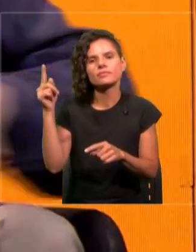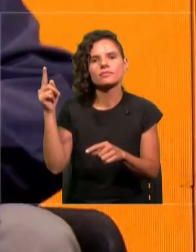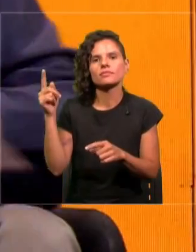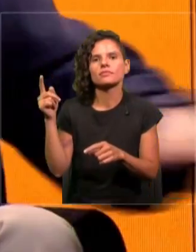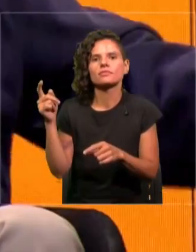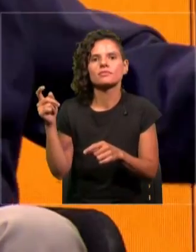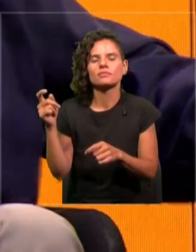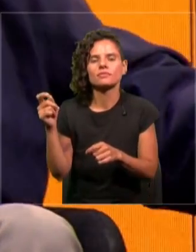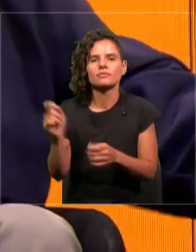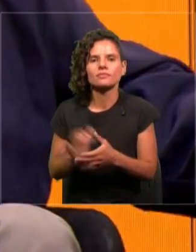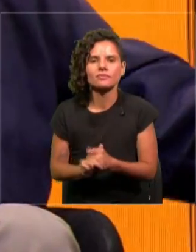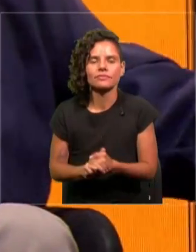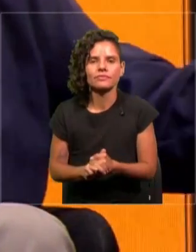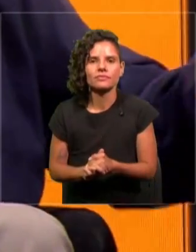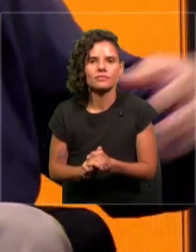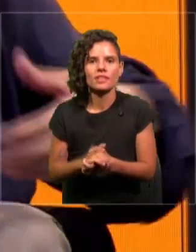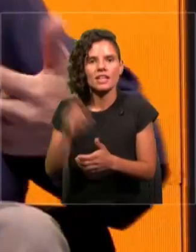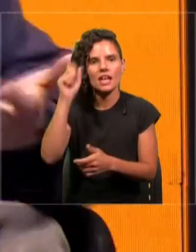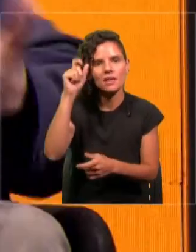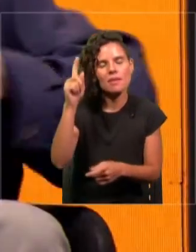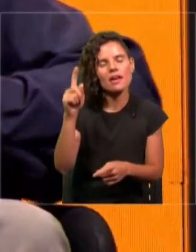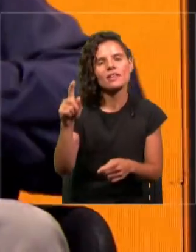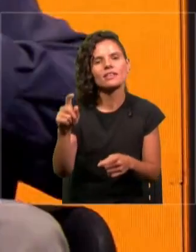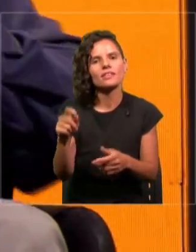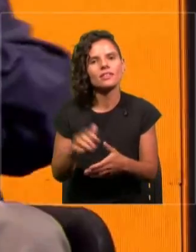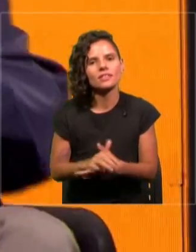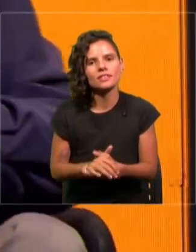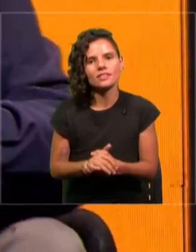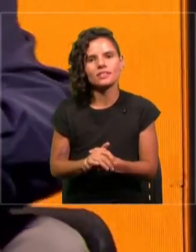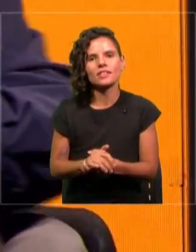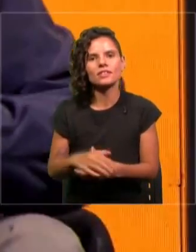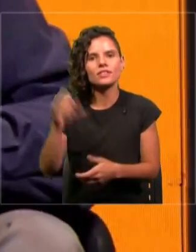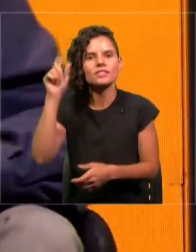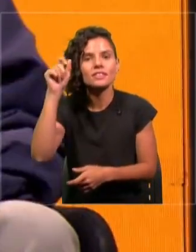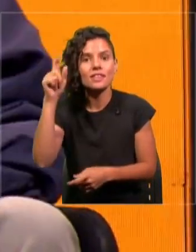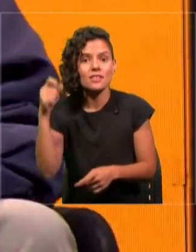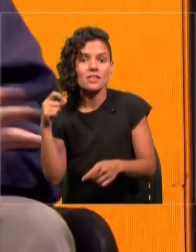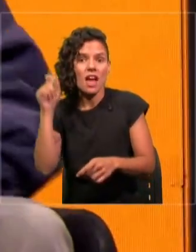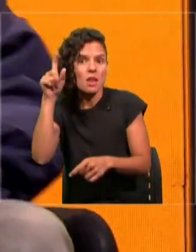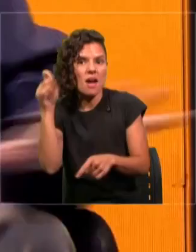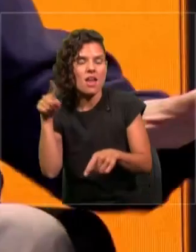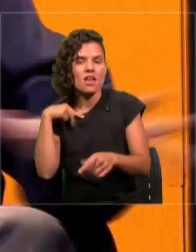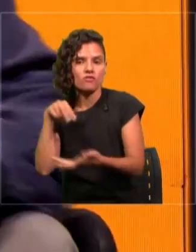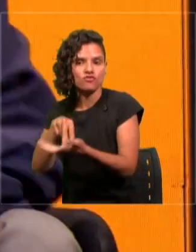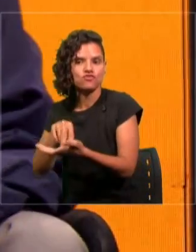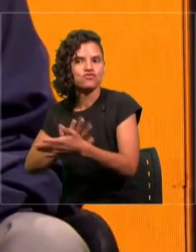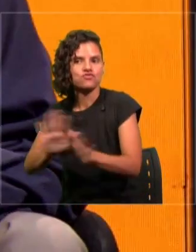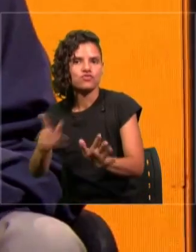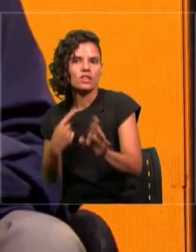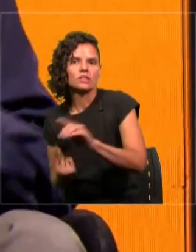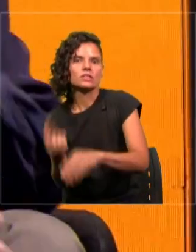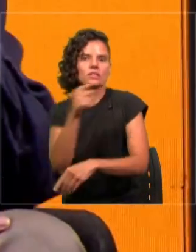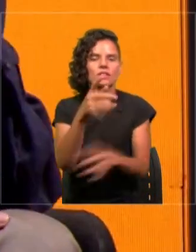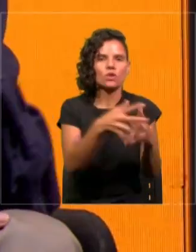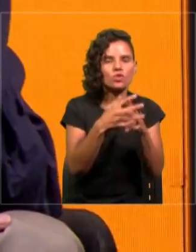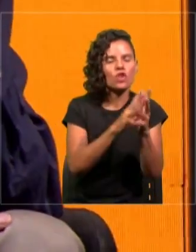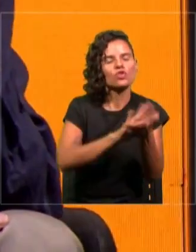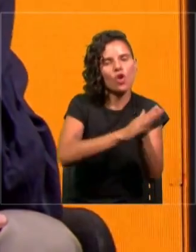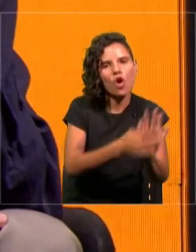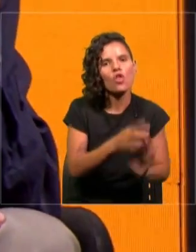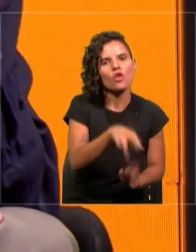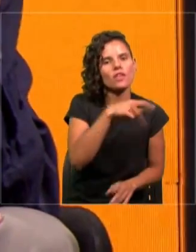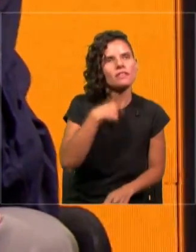irse de Alemania por la cuestión del nazismo, y desde Estados Unidos pensó todo de nuevo, y ella llegó a la conclusión, el